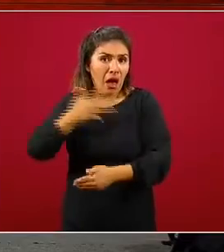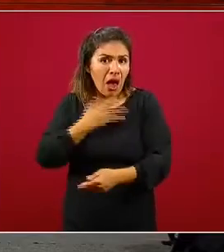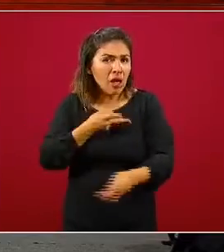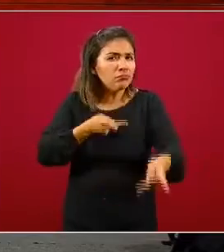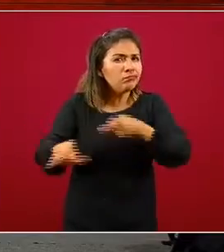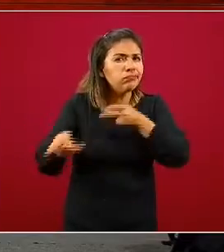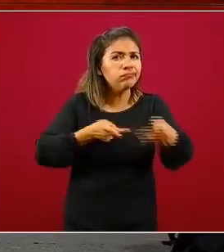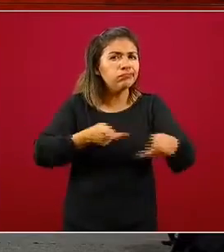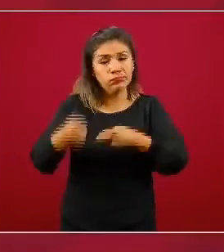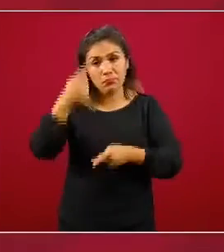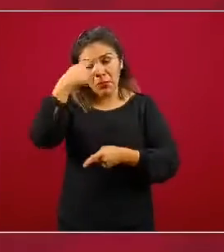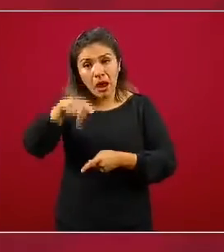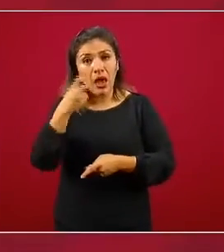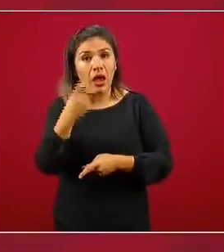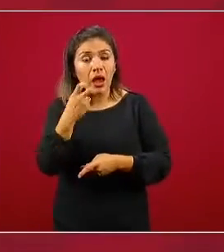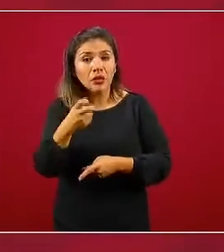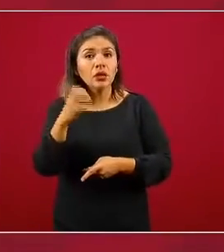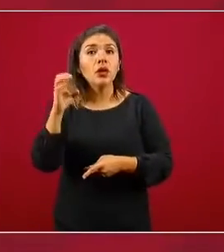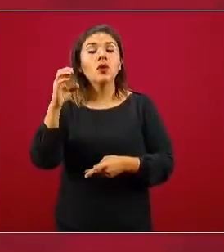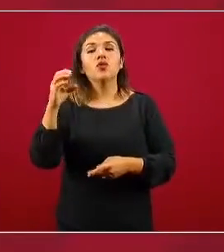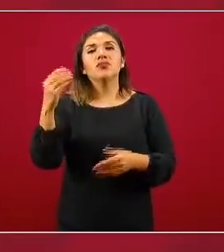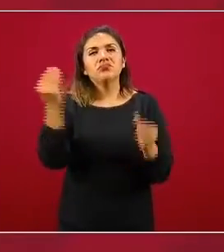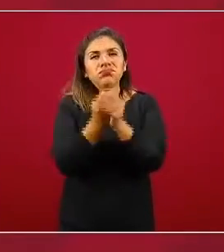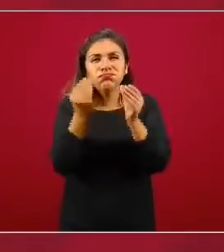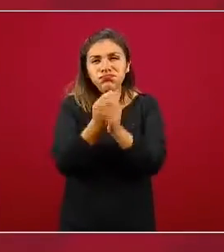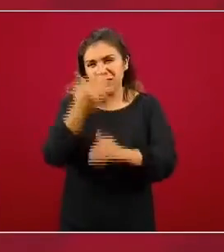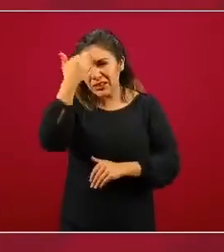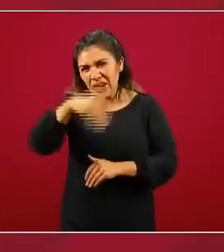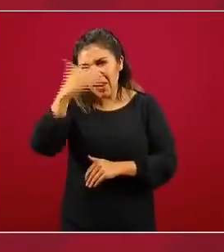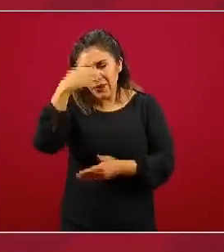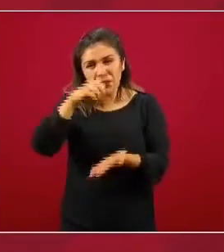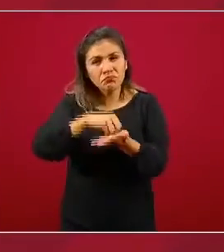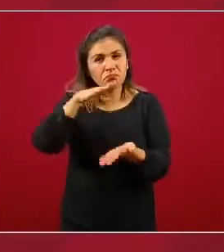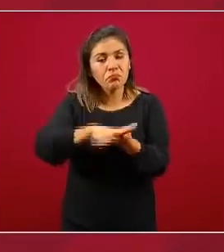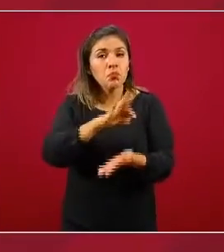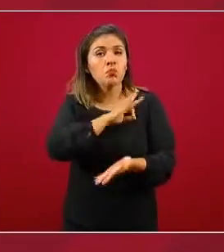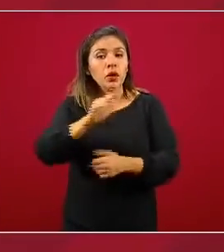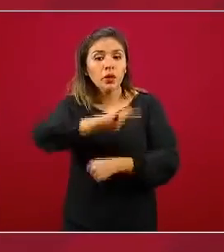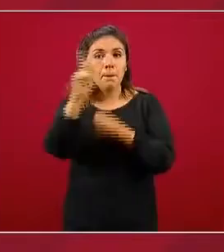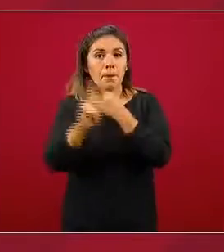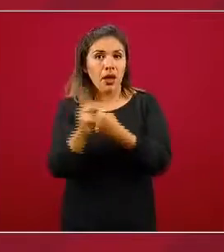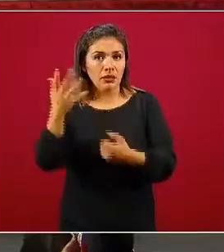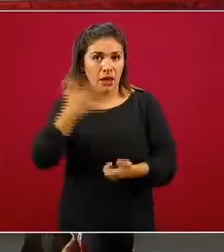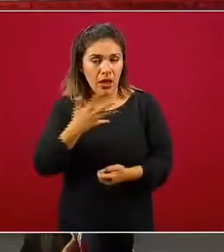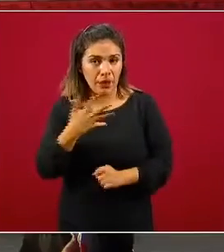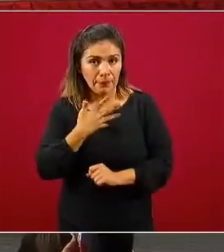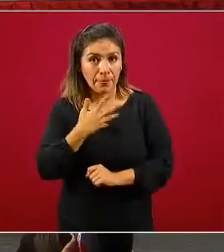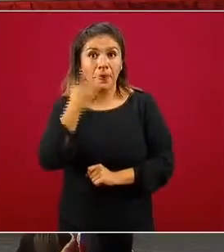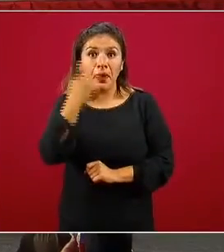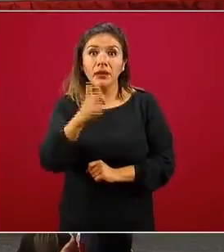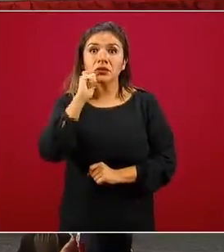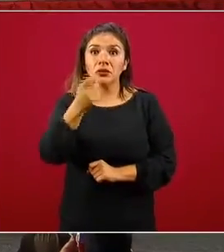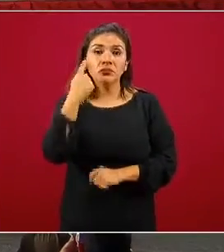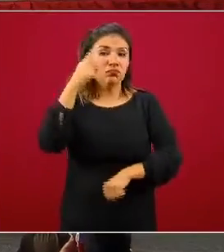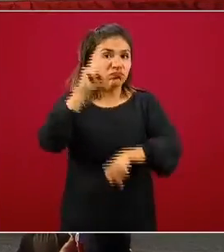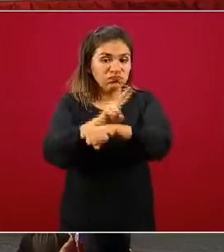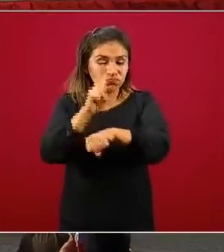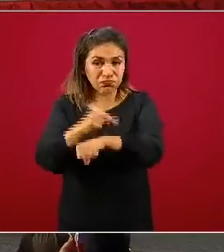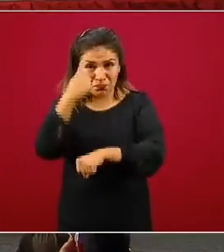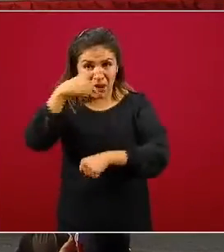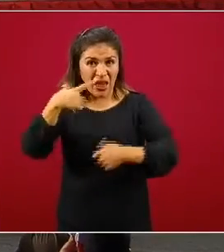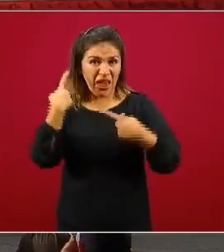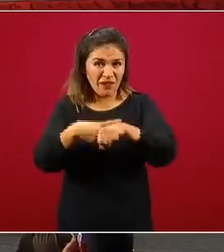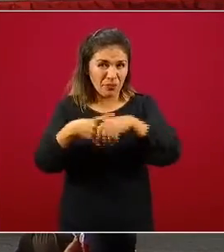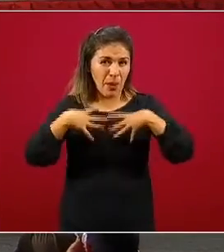existido para la preparación y las capacidades establecidas que puede tener un país. Esto implica capacidades en vigilancia